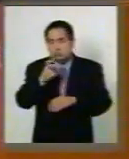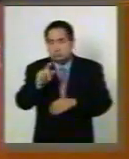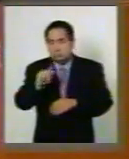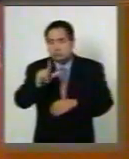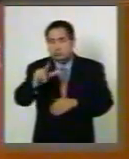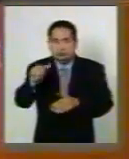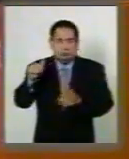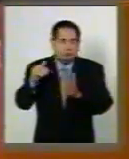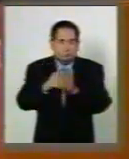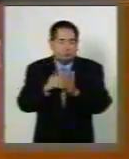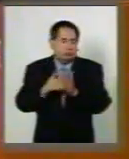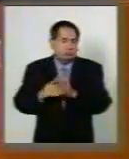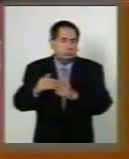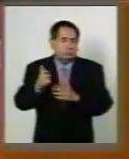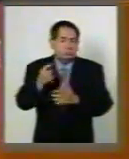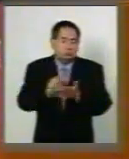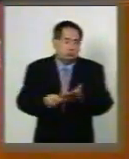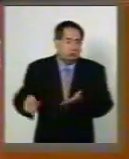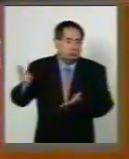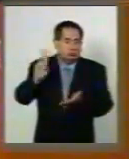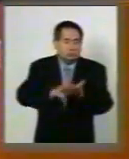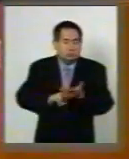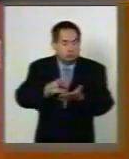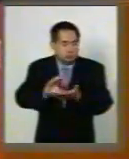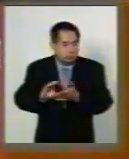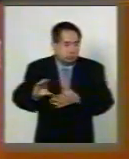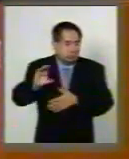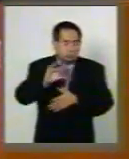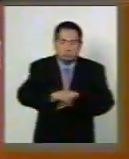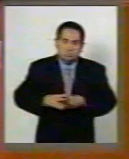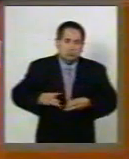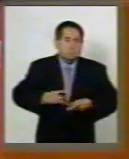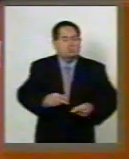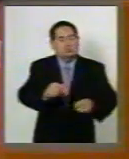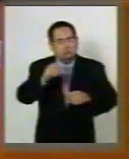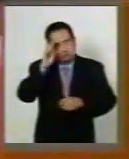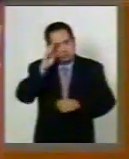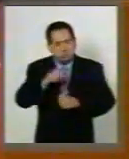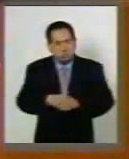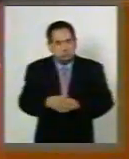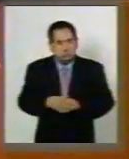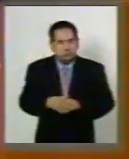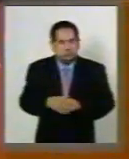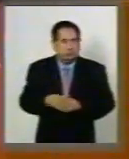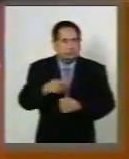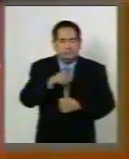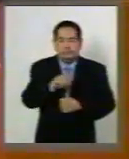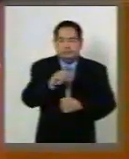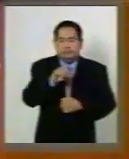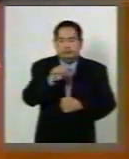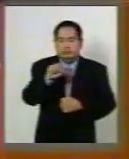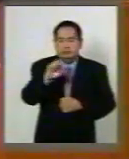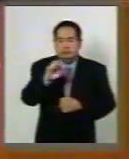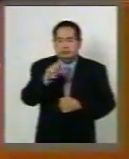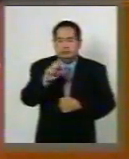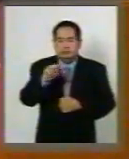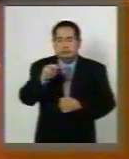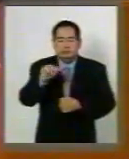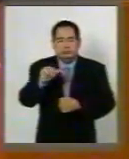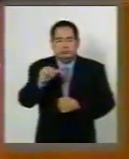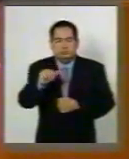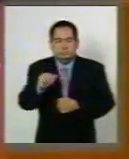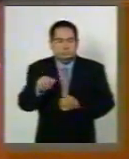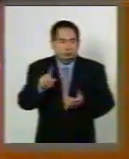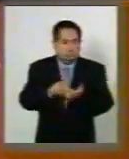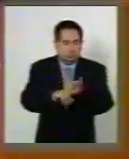mil millones, el doble de lo que se gasta. La Secretaría de la Defensa de